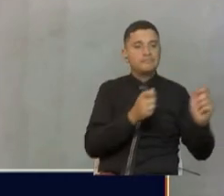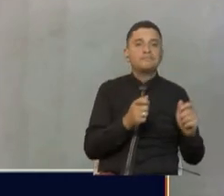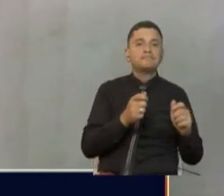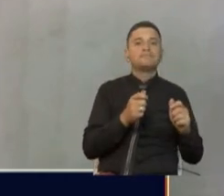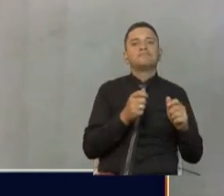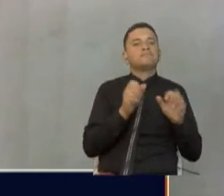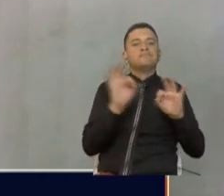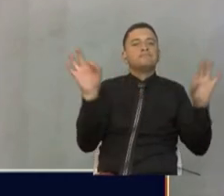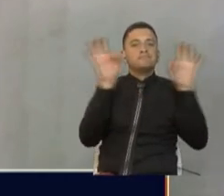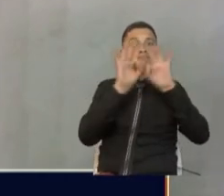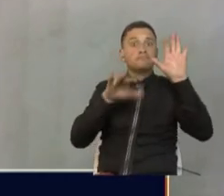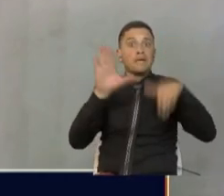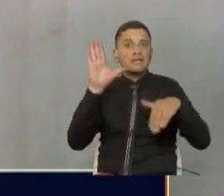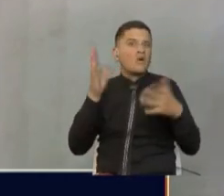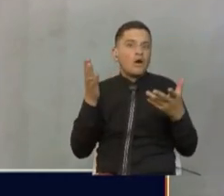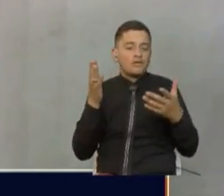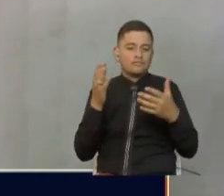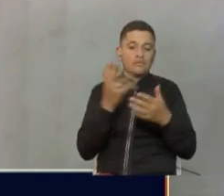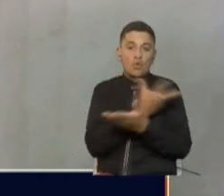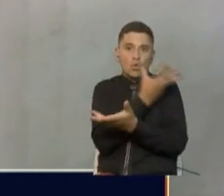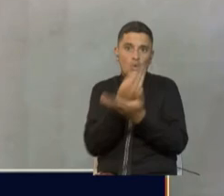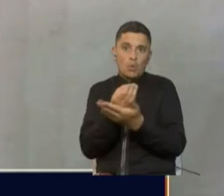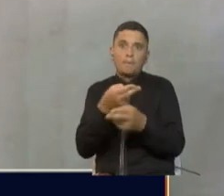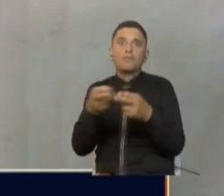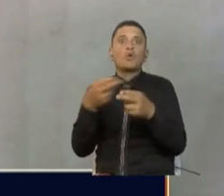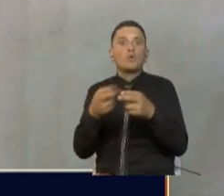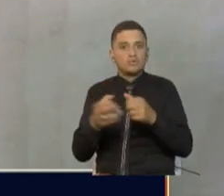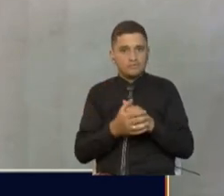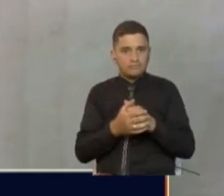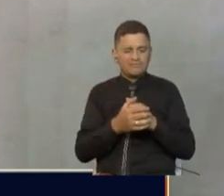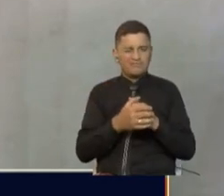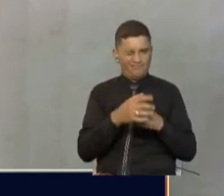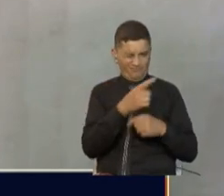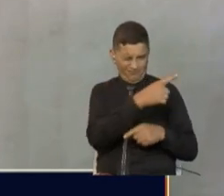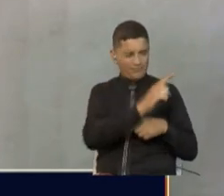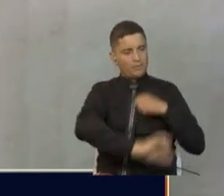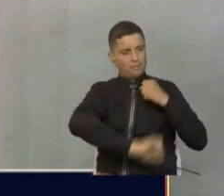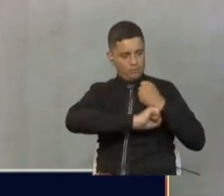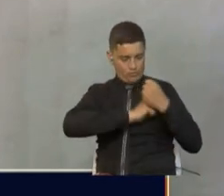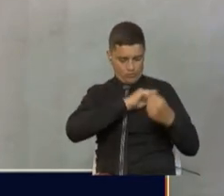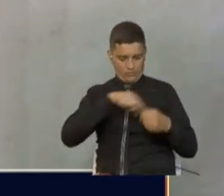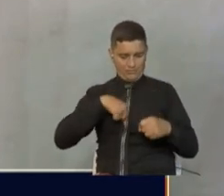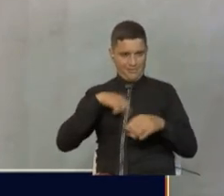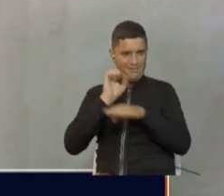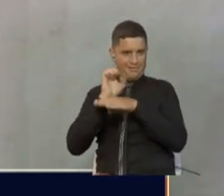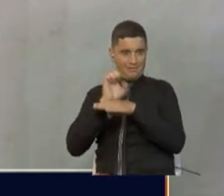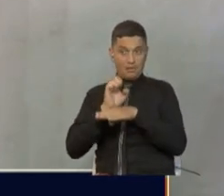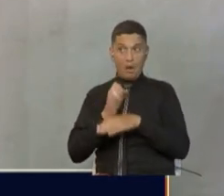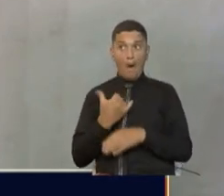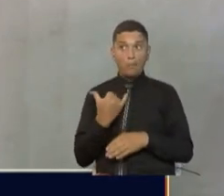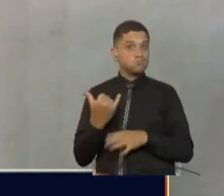importante es esperen resultados y confíen en una entidad que no solamente